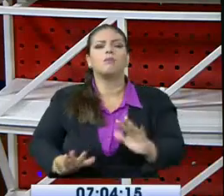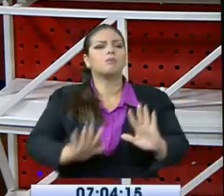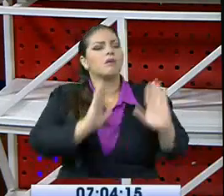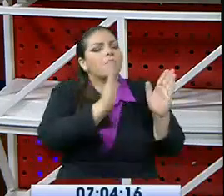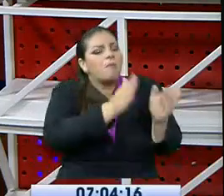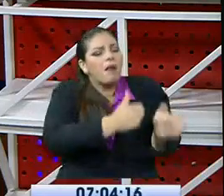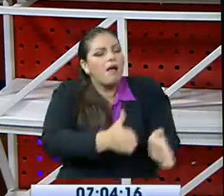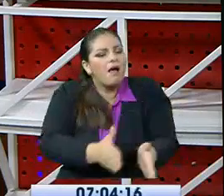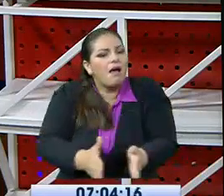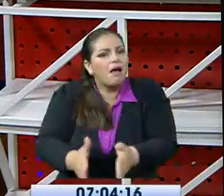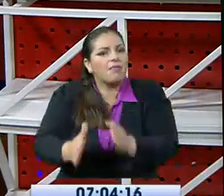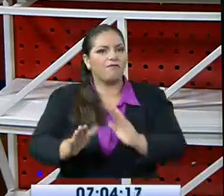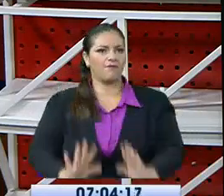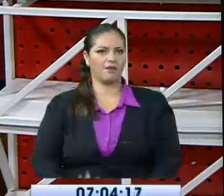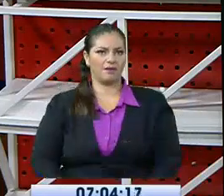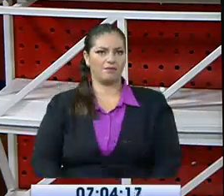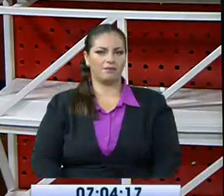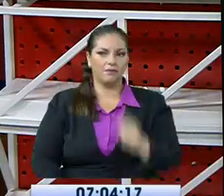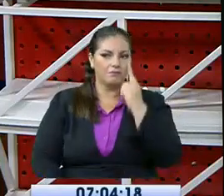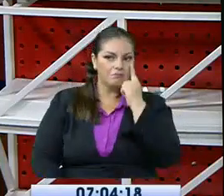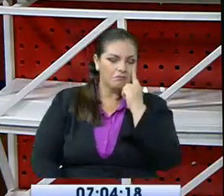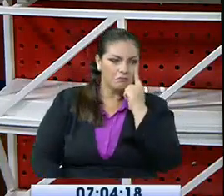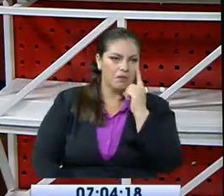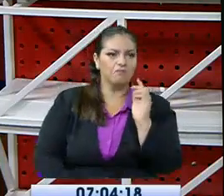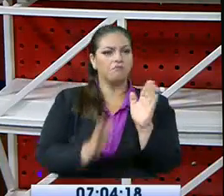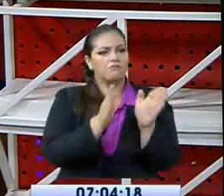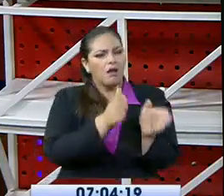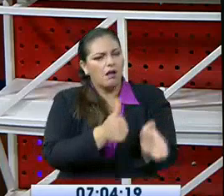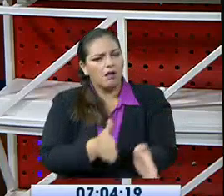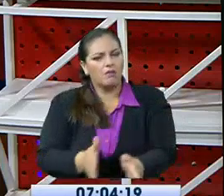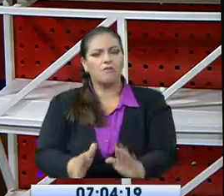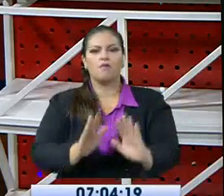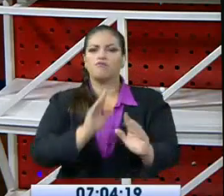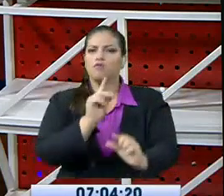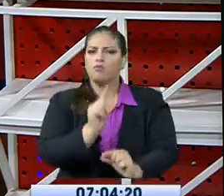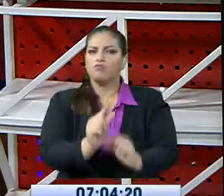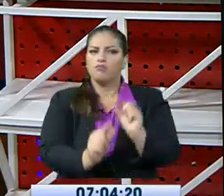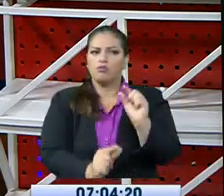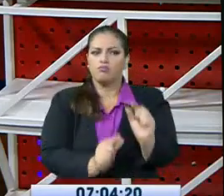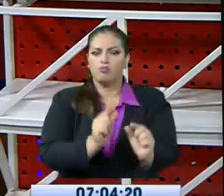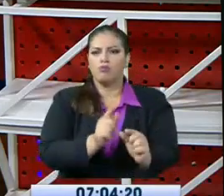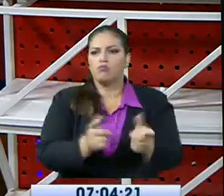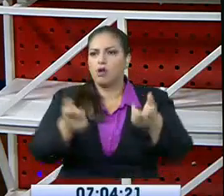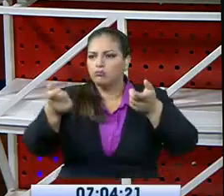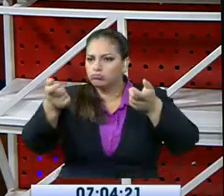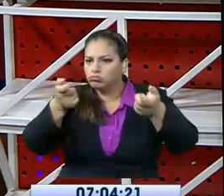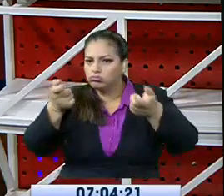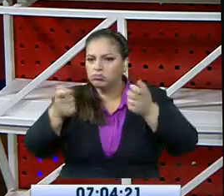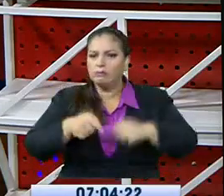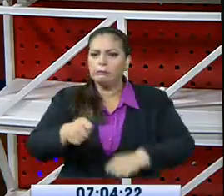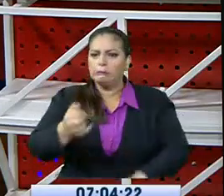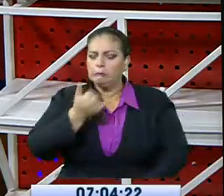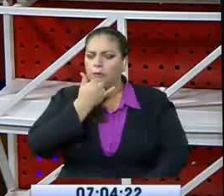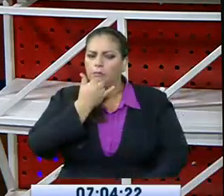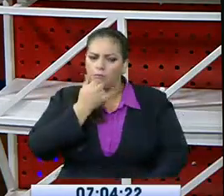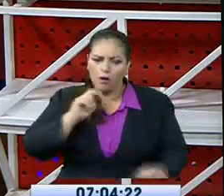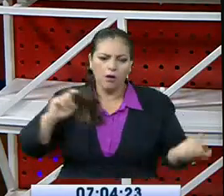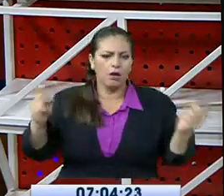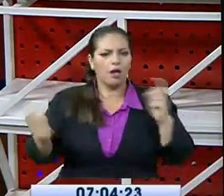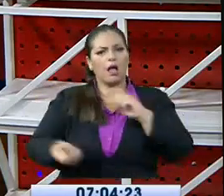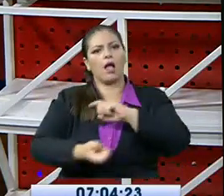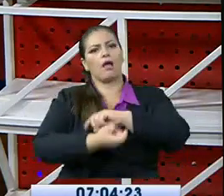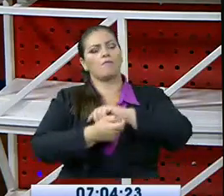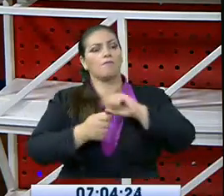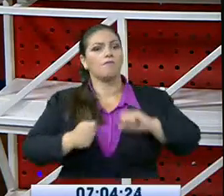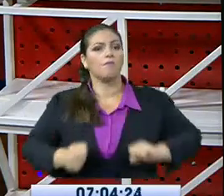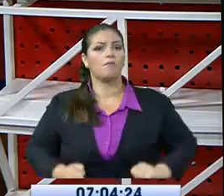funciona y luego las soluciones. Me imagino que si acaso lo que se ha hecho ahora no funciona, se irán tomando correctivos. Tendrán que tomar correctivos, exactamente. De eso se